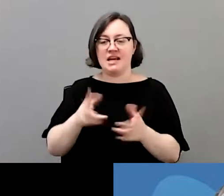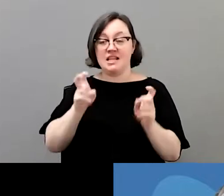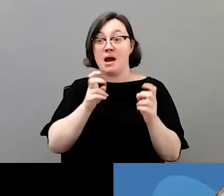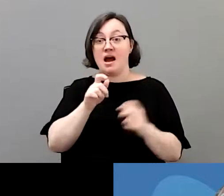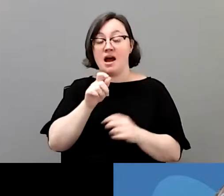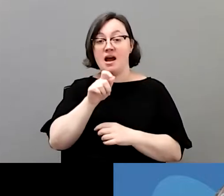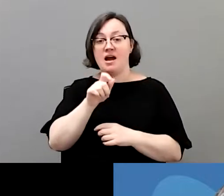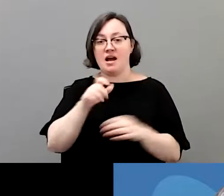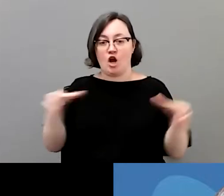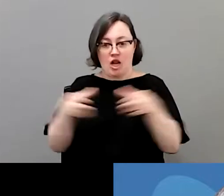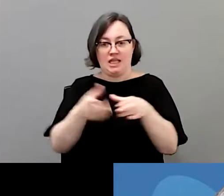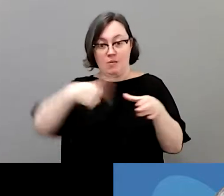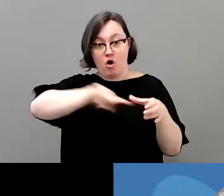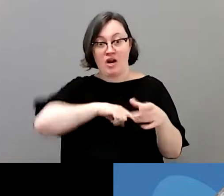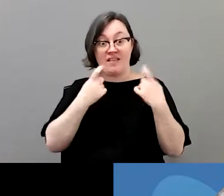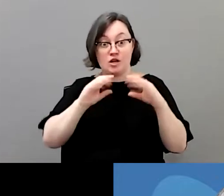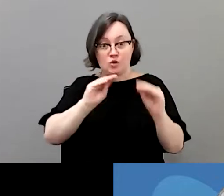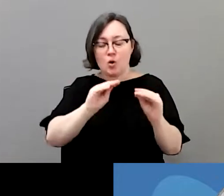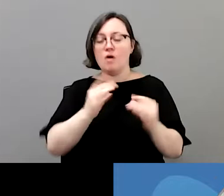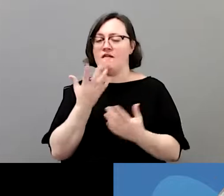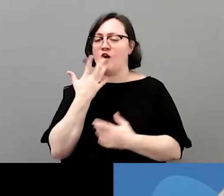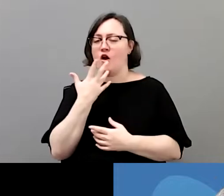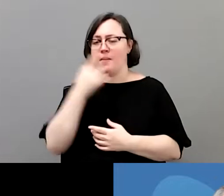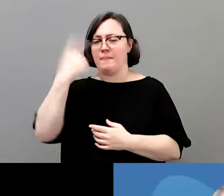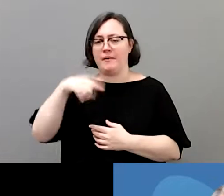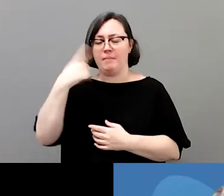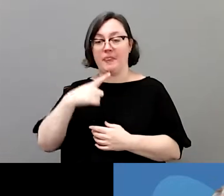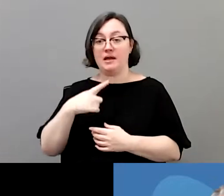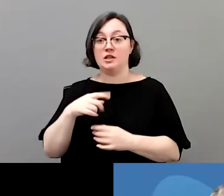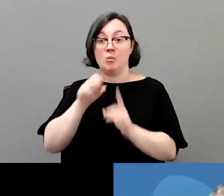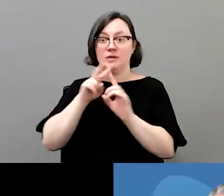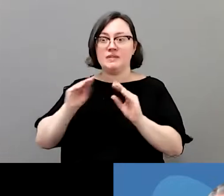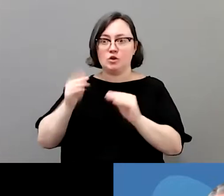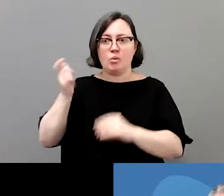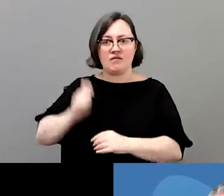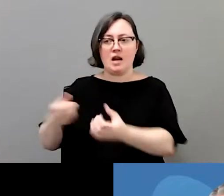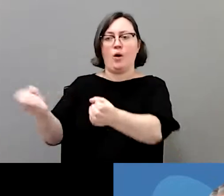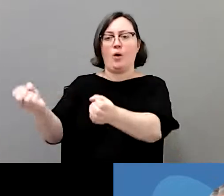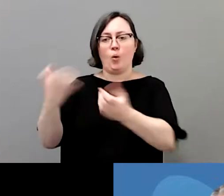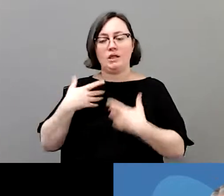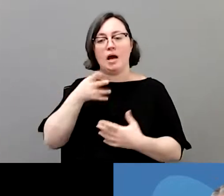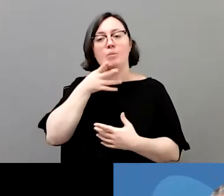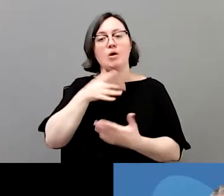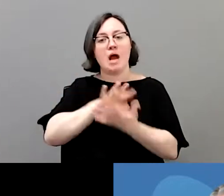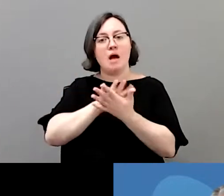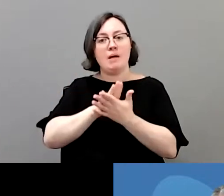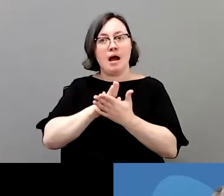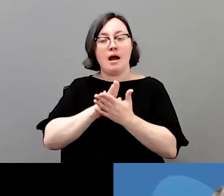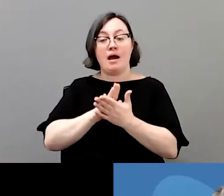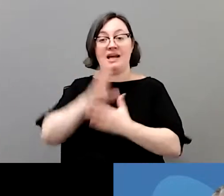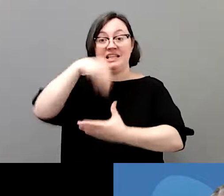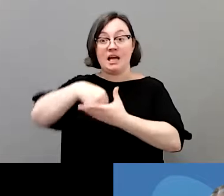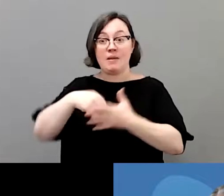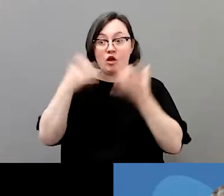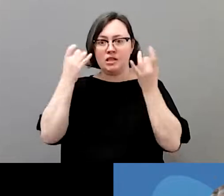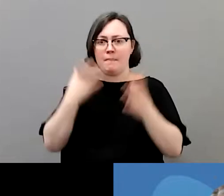necesidades de nuestro colectivo. Ella nos va a trasladar desde su visión profesional porque es importante comenzar de manera temprana a intervenir en la